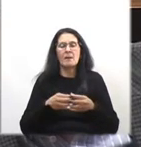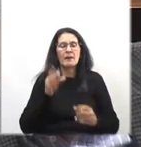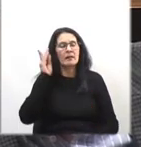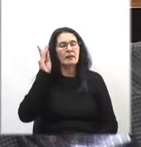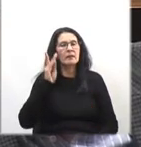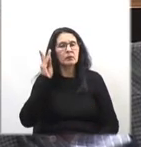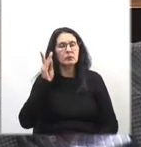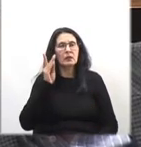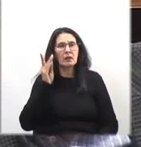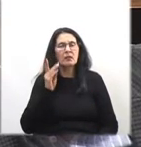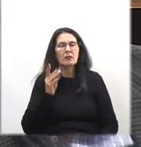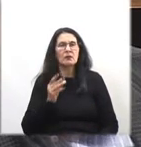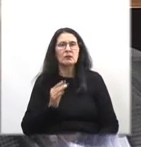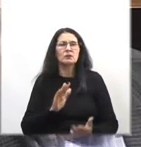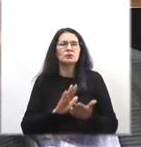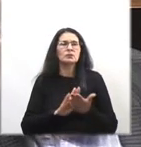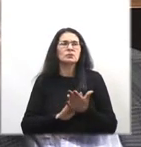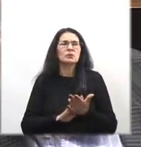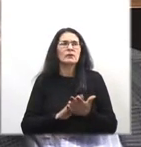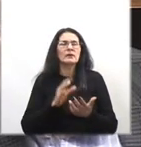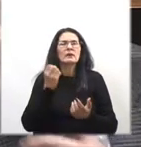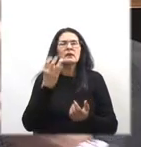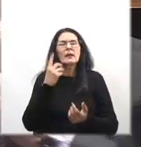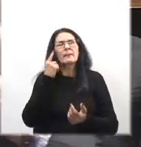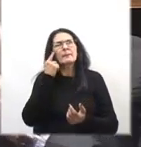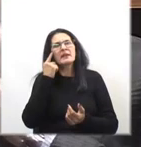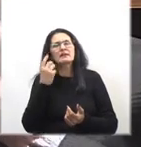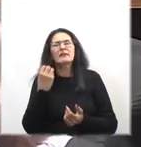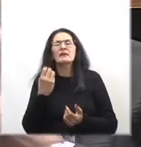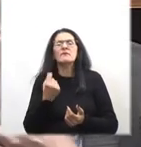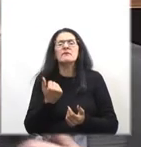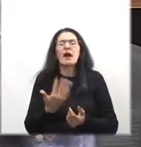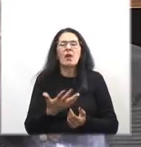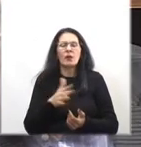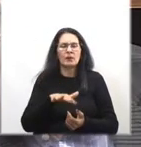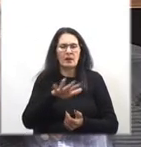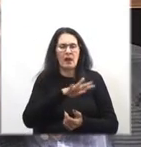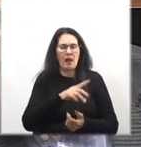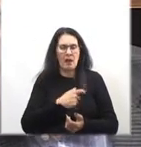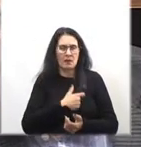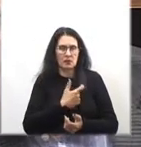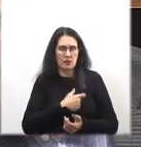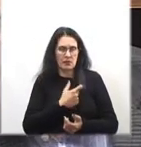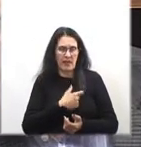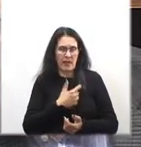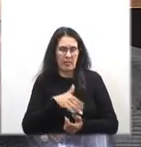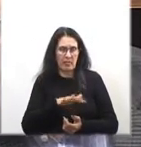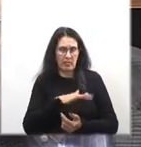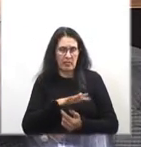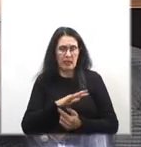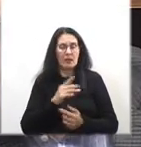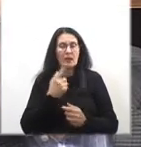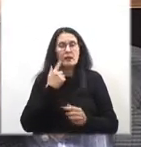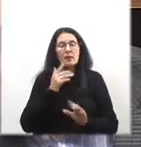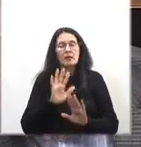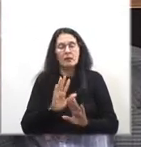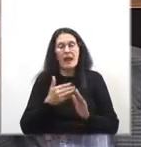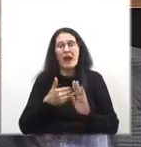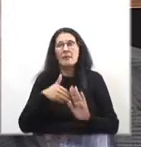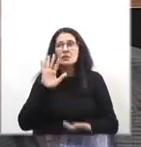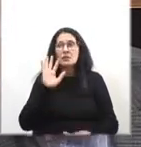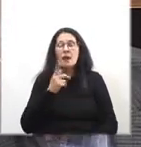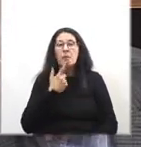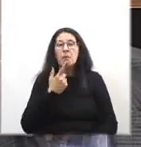respecto de lo que piensa y valora la mayoría de la sociedad. Quedó claro que las mayorías